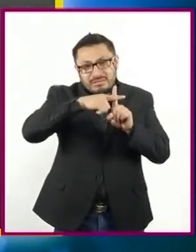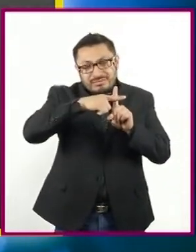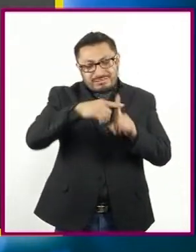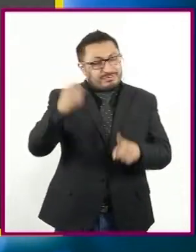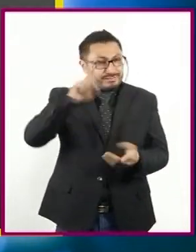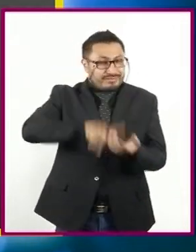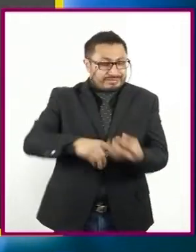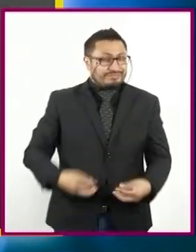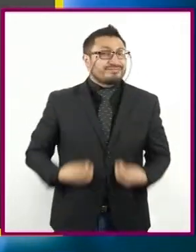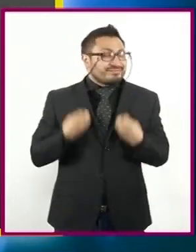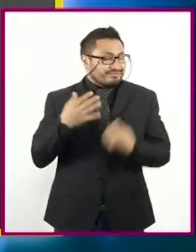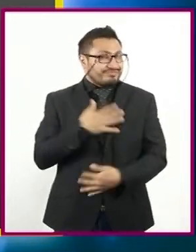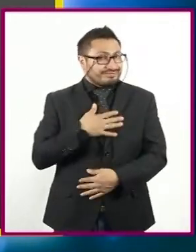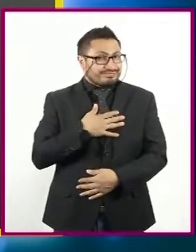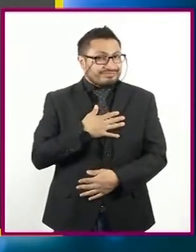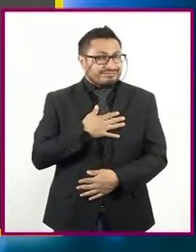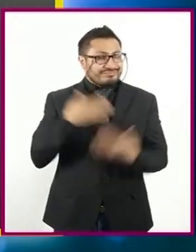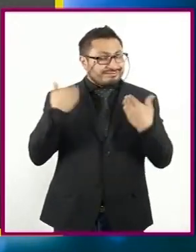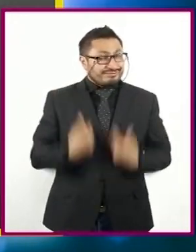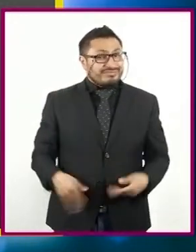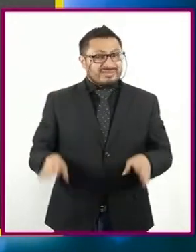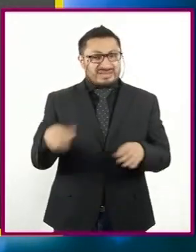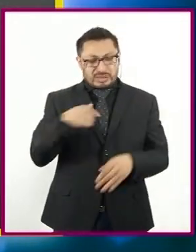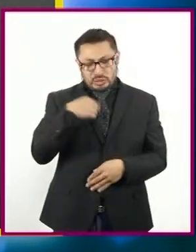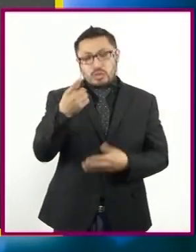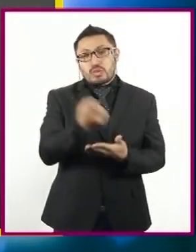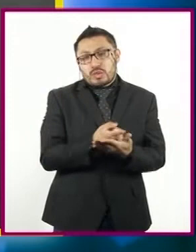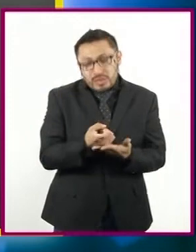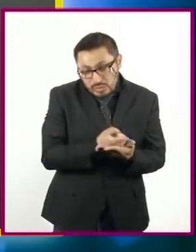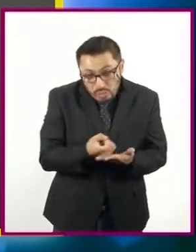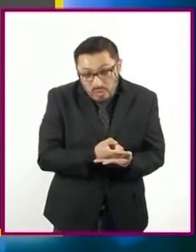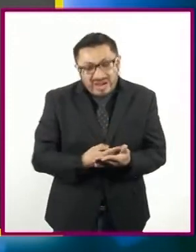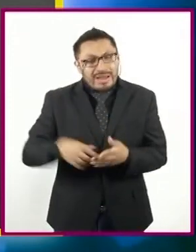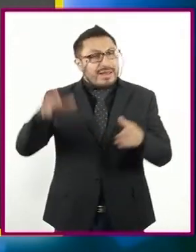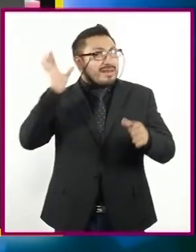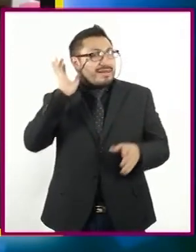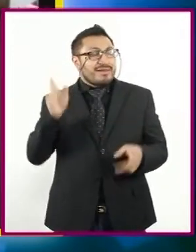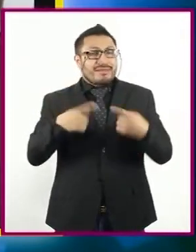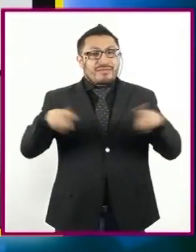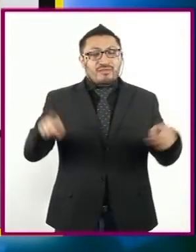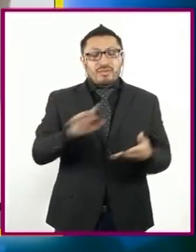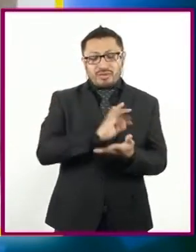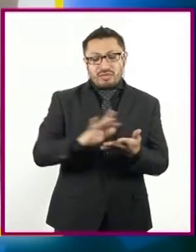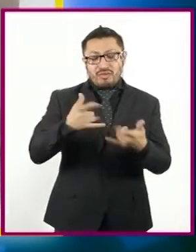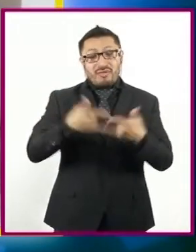vida, como dibujar, escuchar música, leer cuentos y jugar.